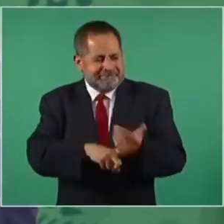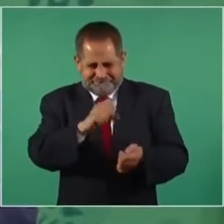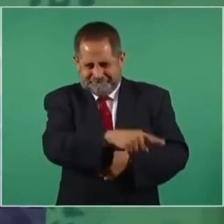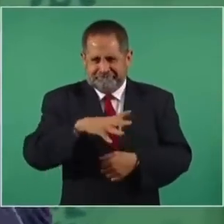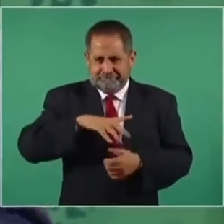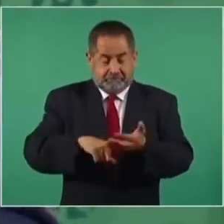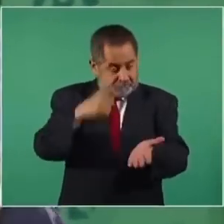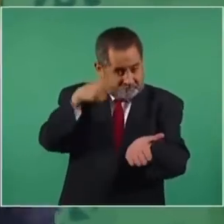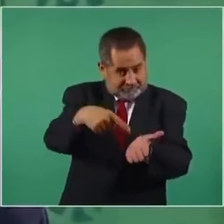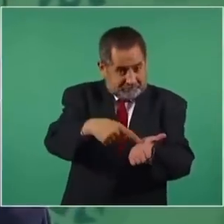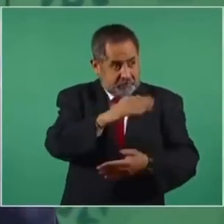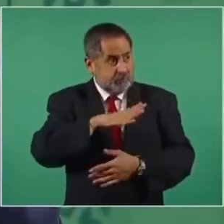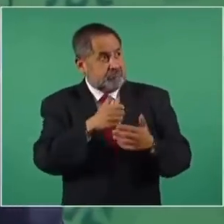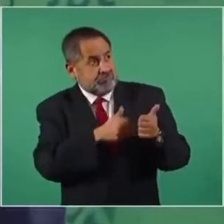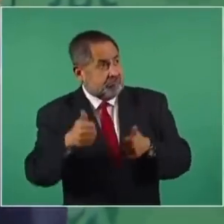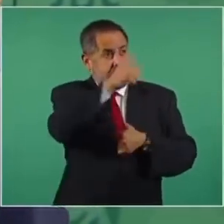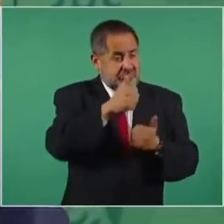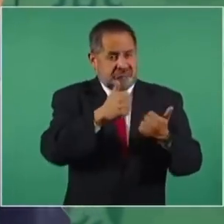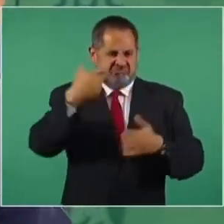¿O tú crees que esto no se da arriba?